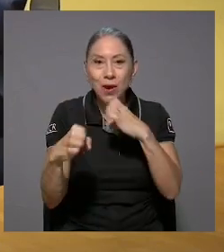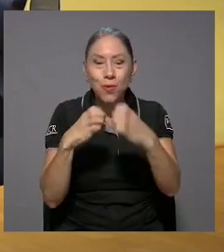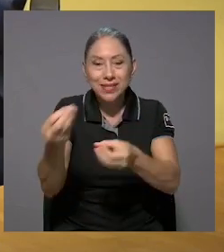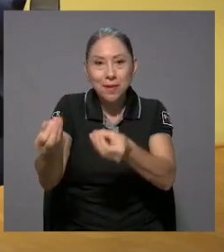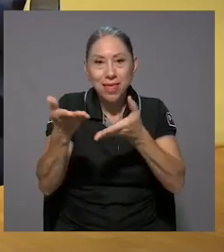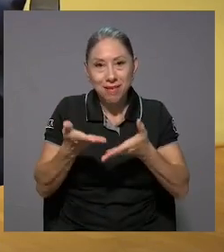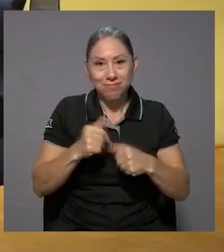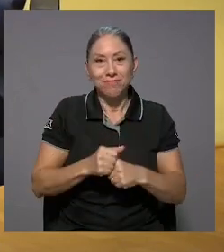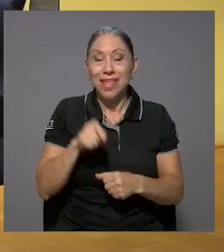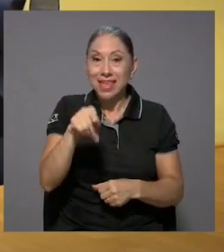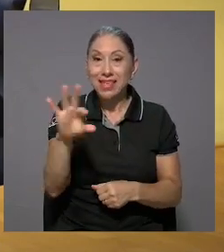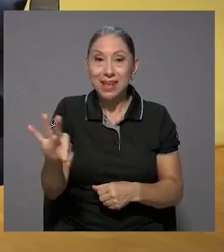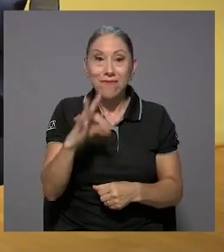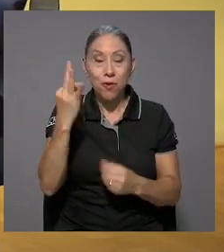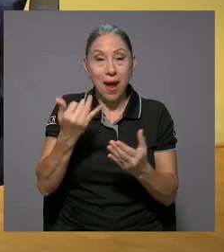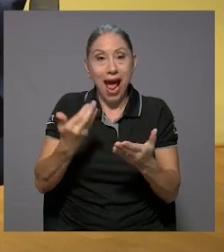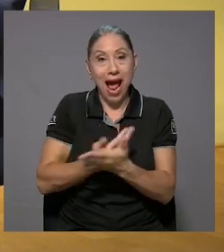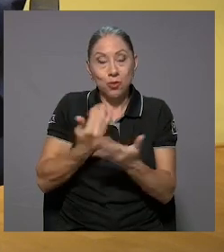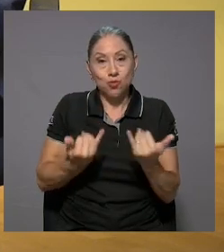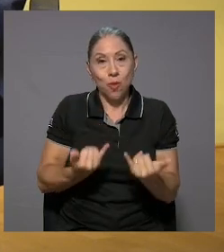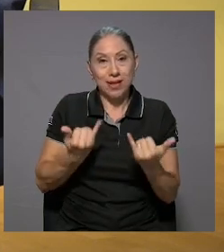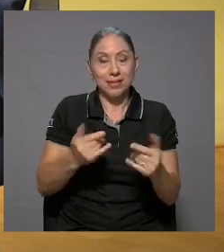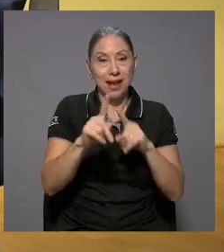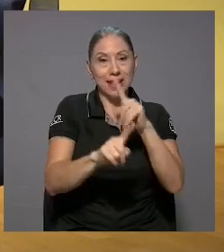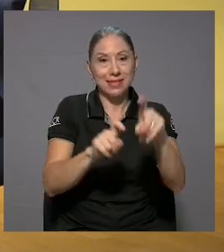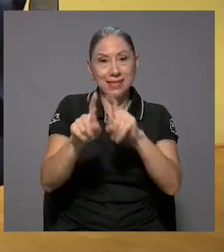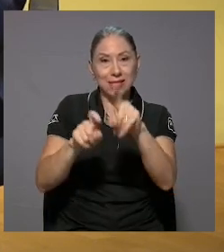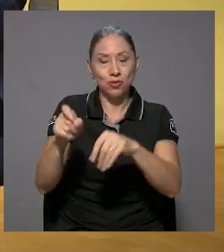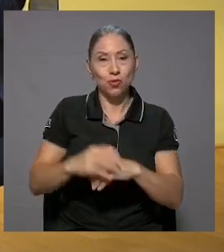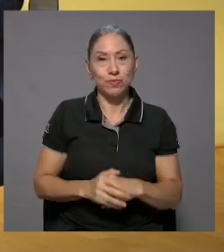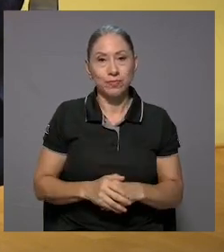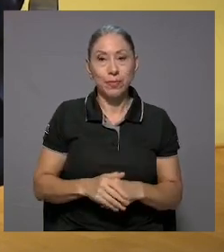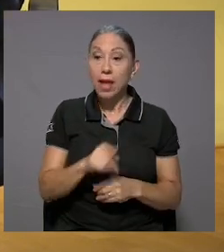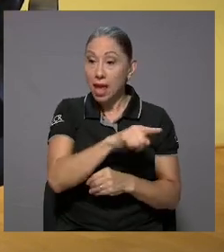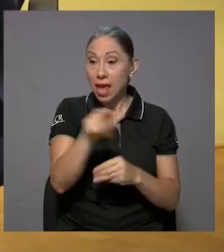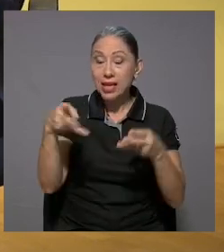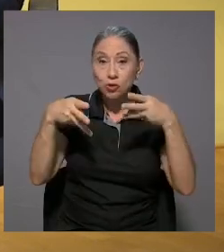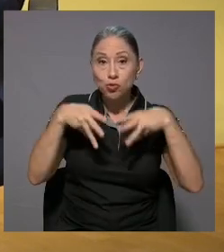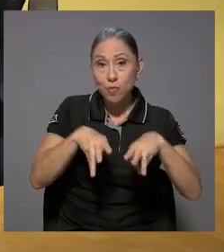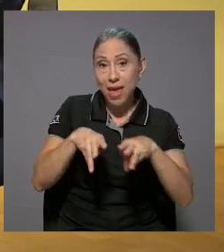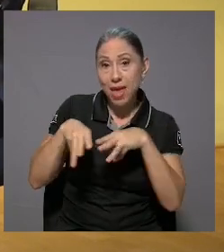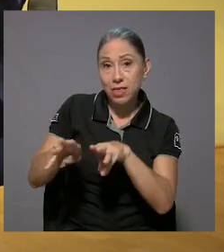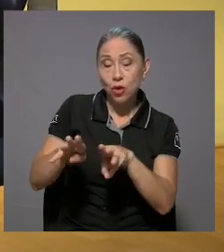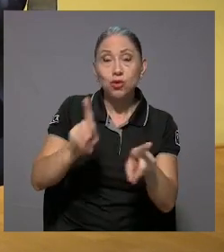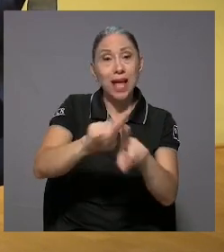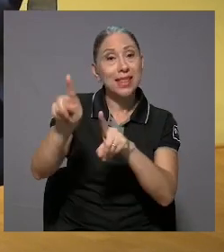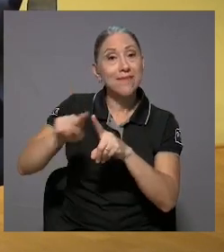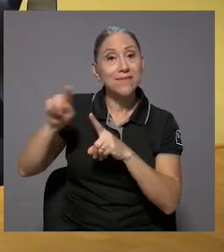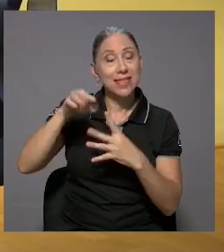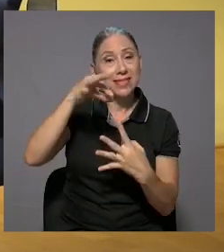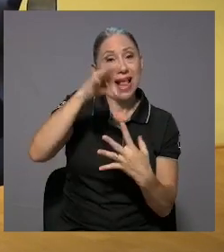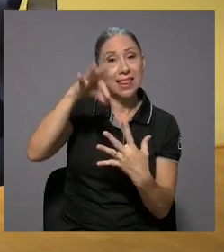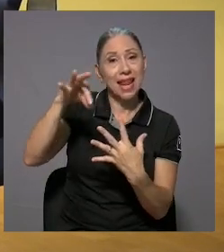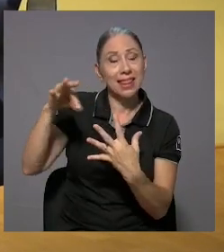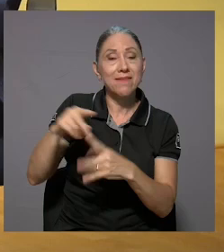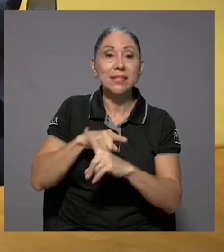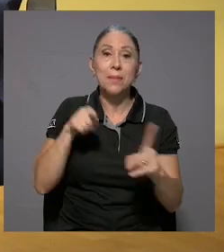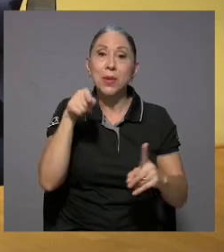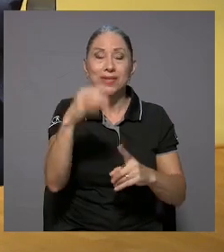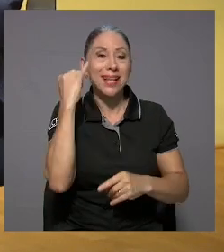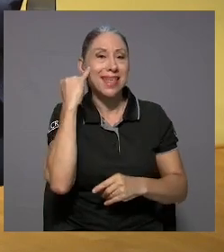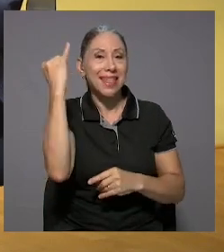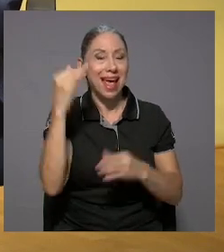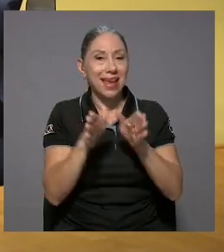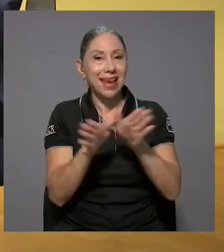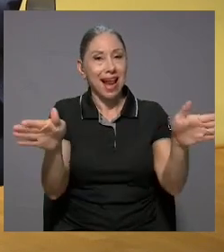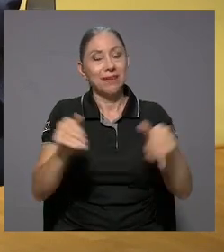encuesta, y de esta forma actualizar pues el censo. Dentro de estos métodos pues hay varias alternativas, pero esa es